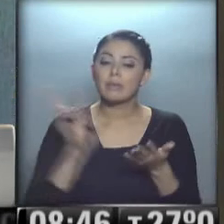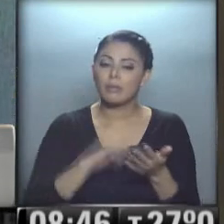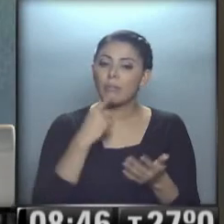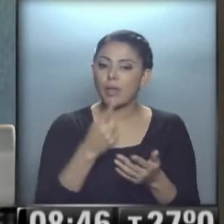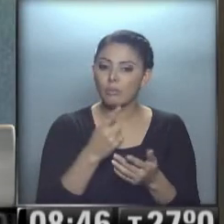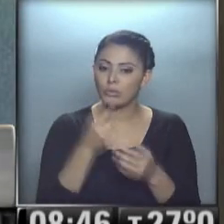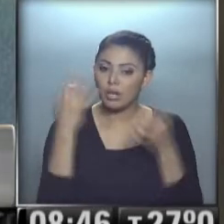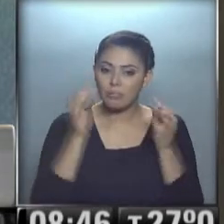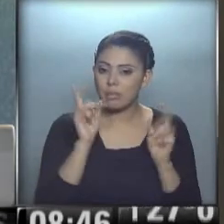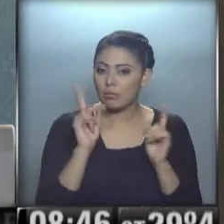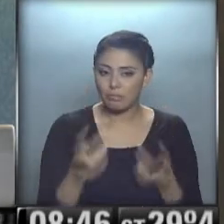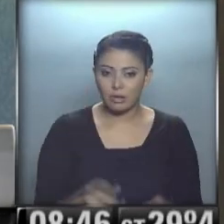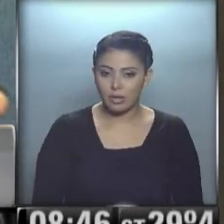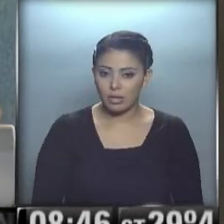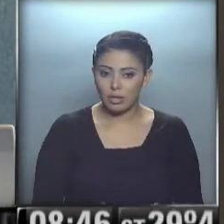pregunta es exactamente la misma.